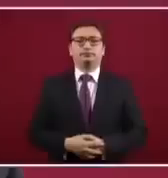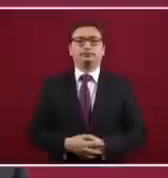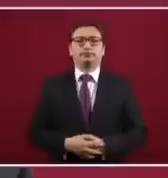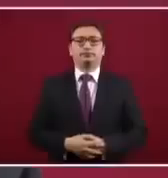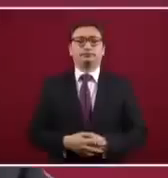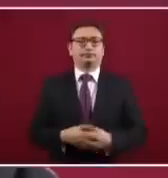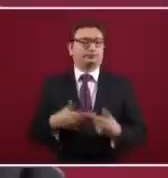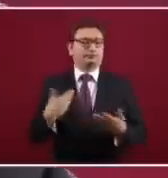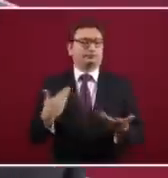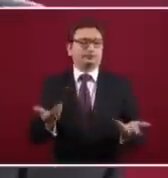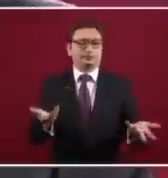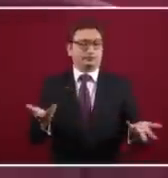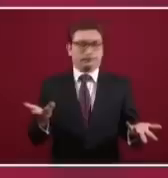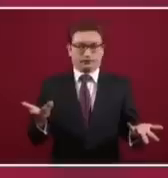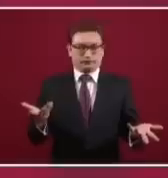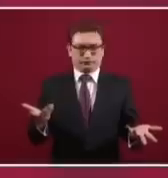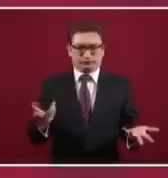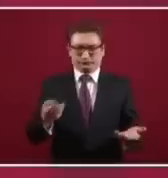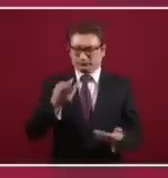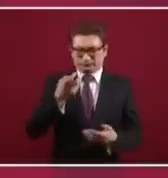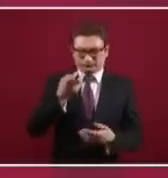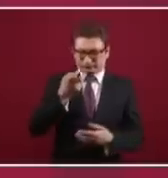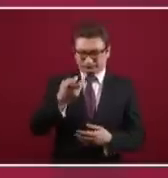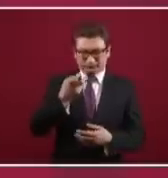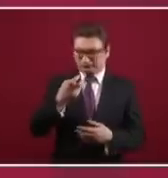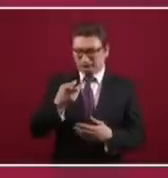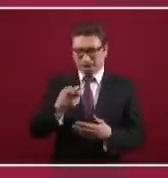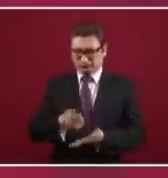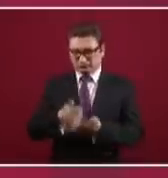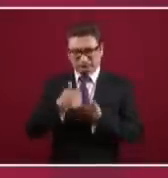No tiene dientes eso.